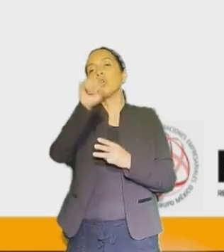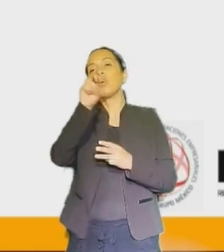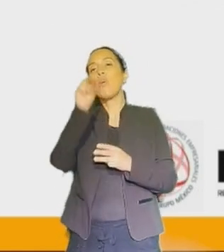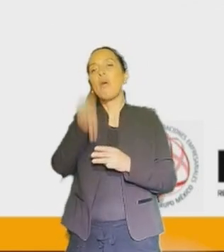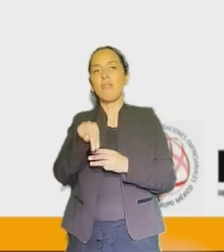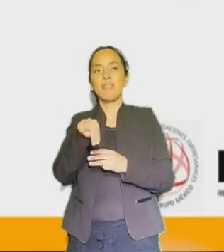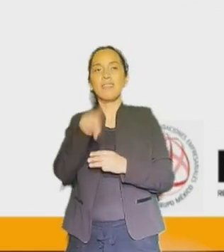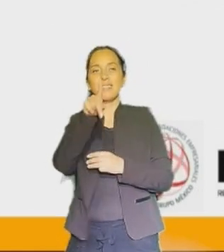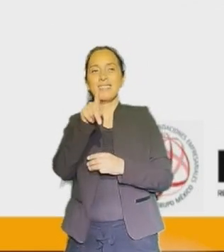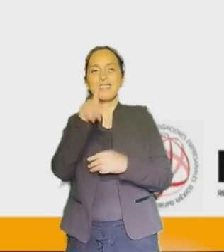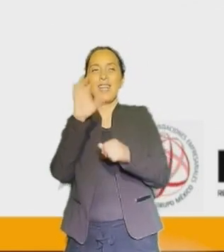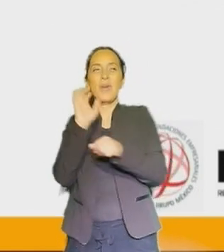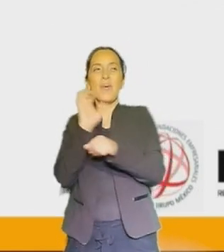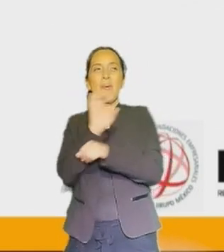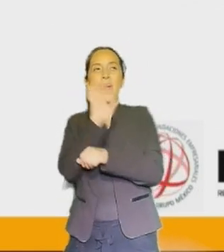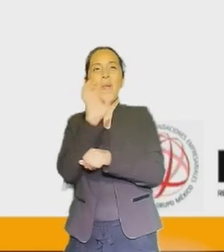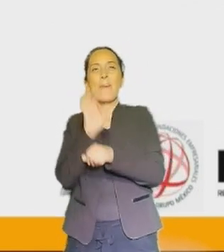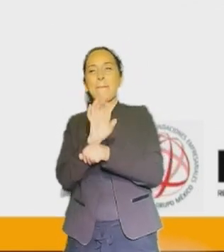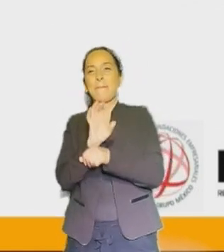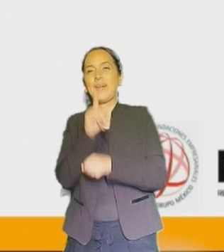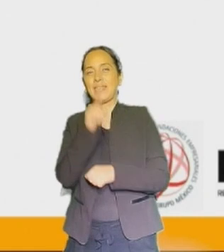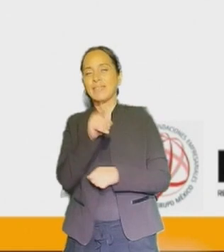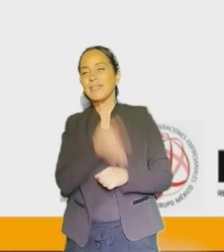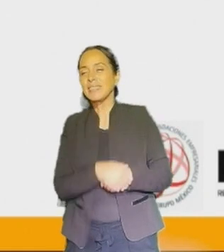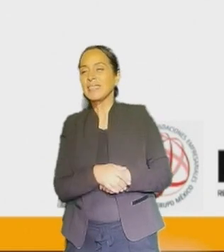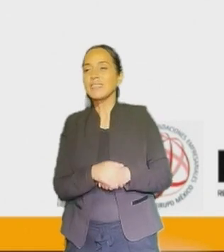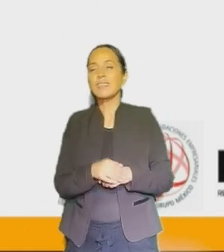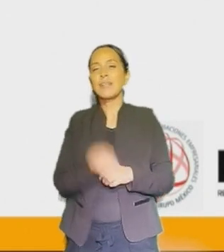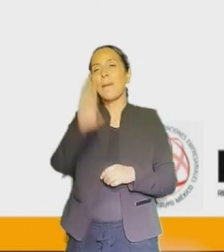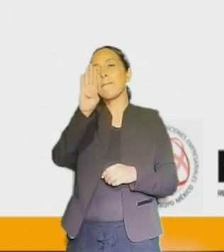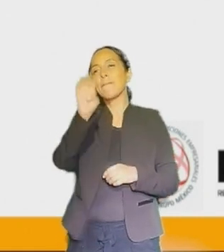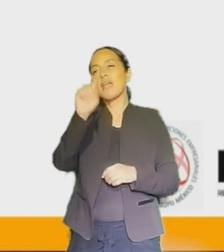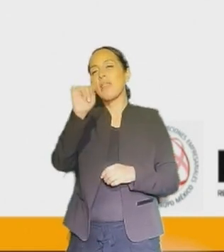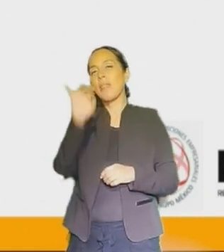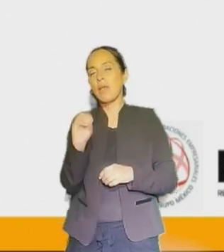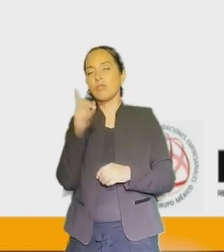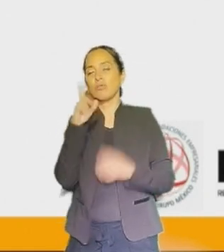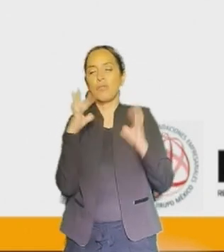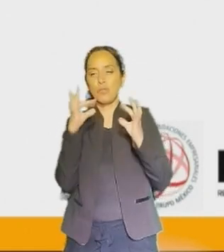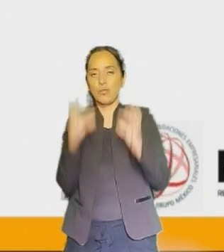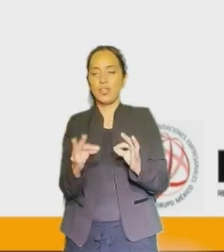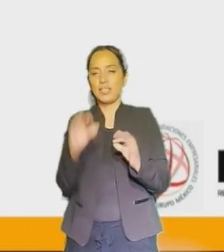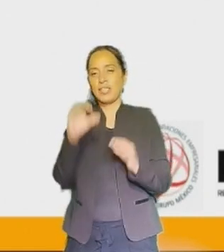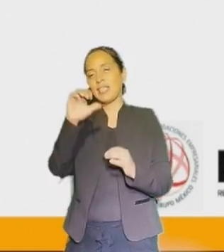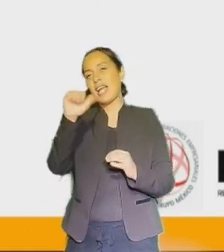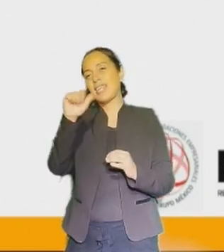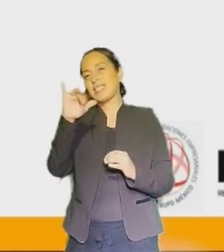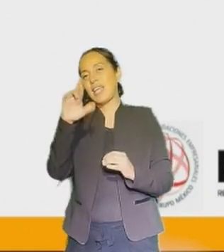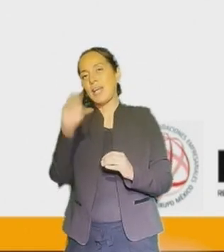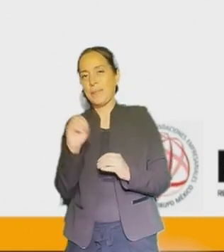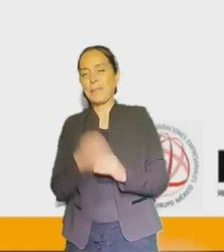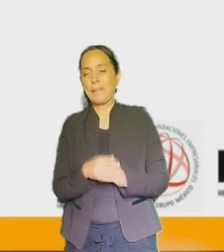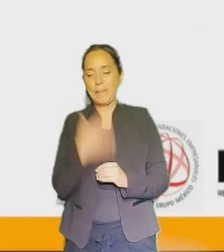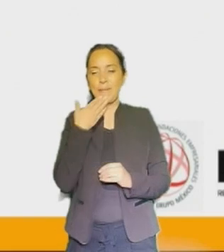Colombia, nos acompaña de Nodo K. Y mi querido Beto, de Fundación de Acero. Muy bien,